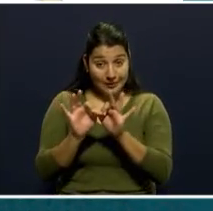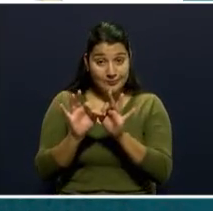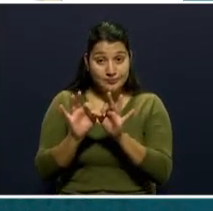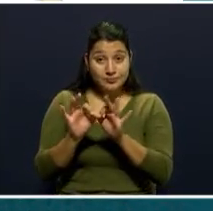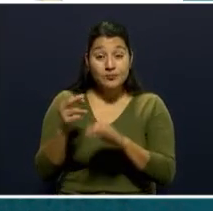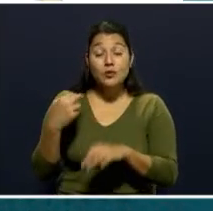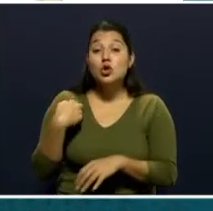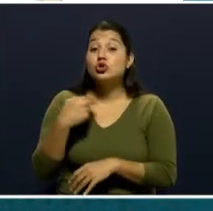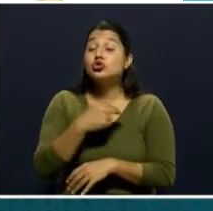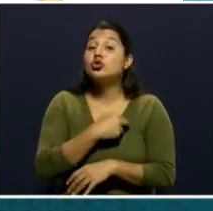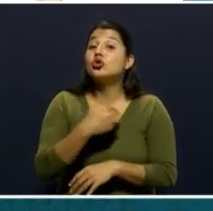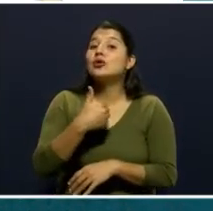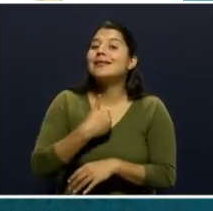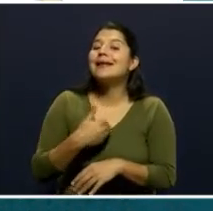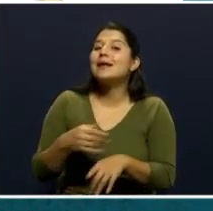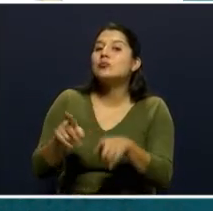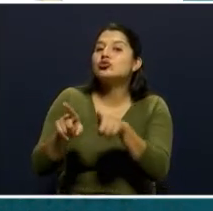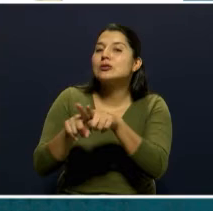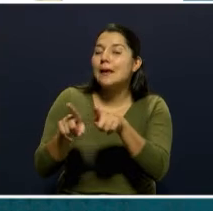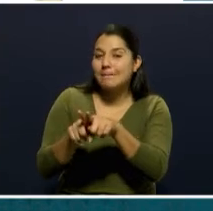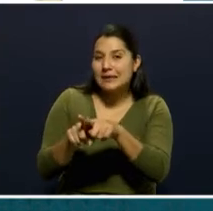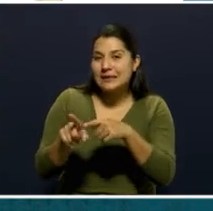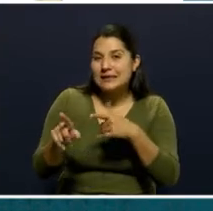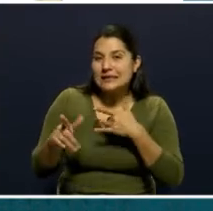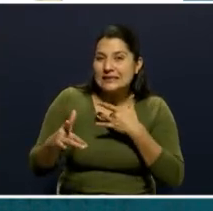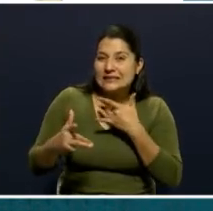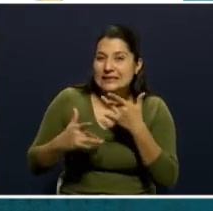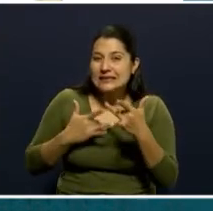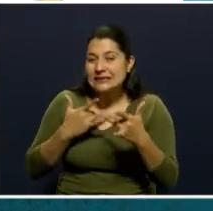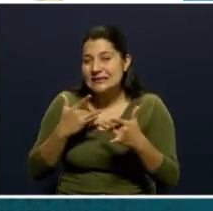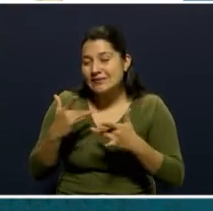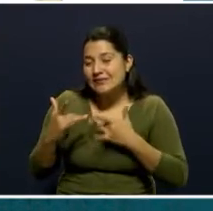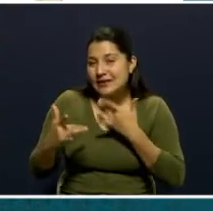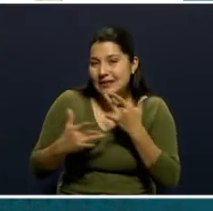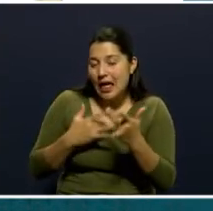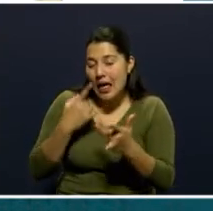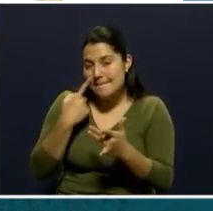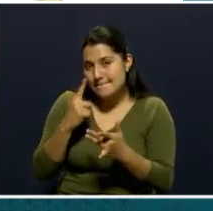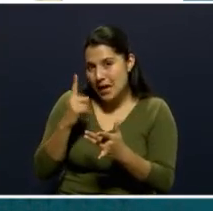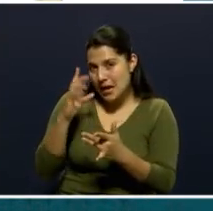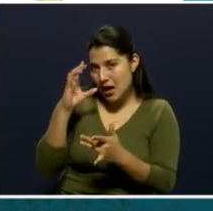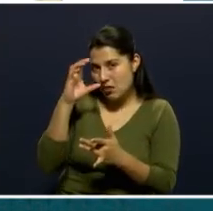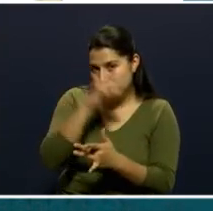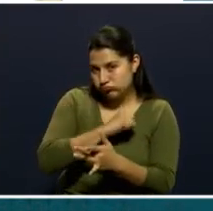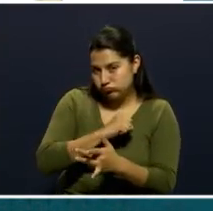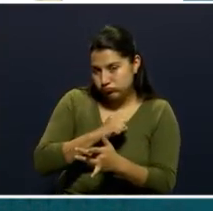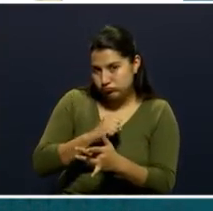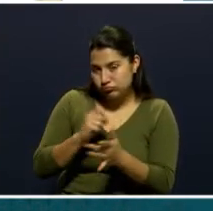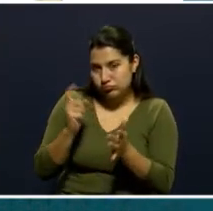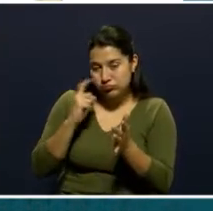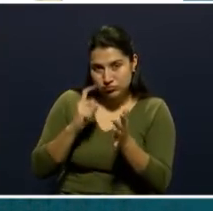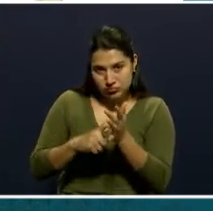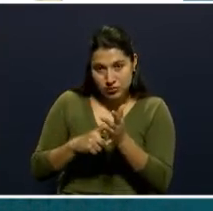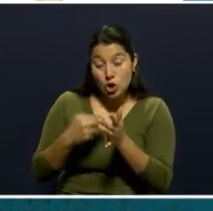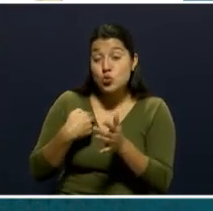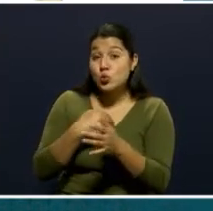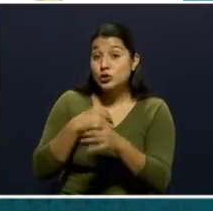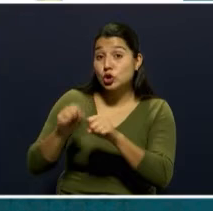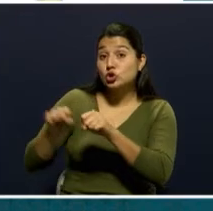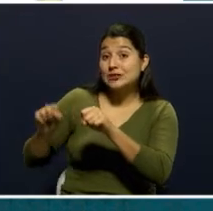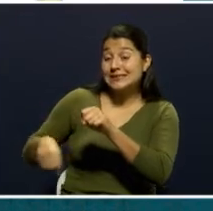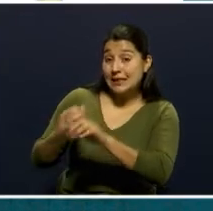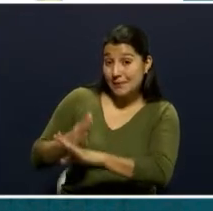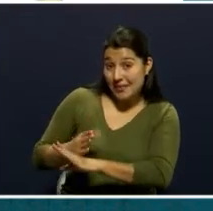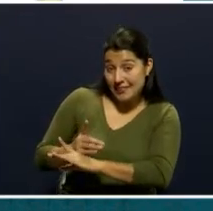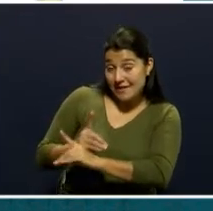que nosotros tenemos también una sensibilidad de reconocimiento. Entonces, nuestro sistema inmune ocupa también una